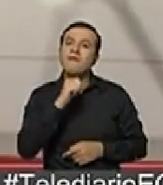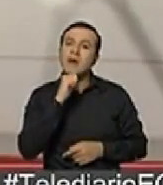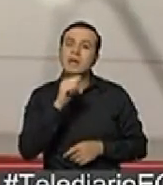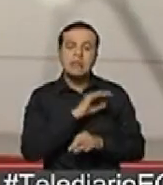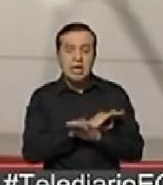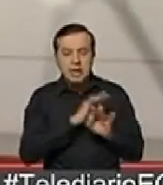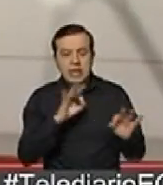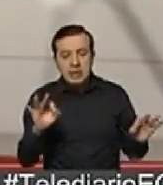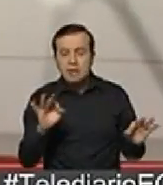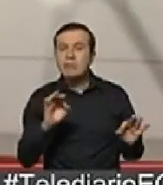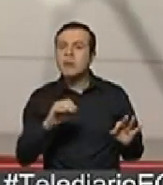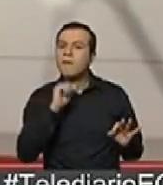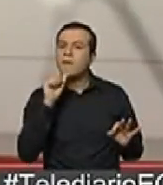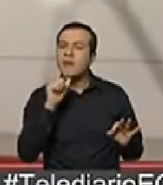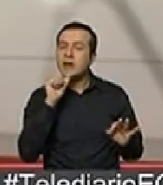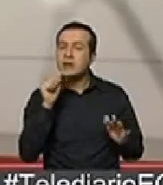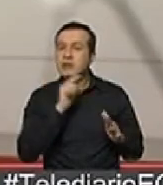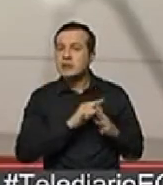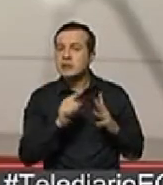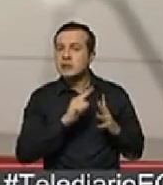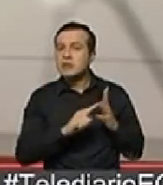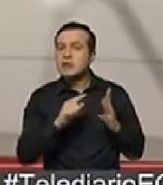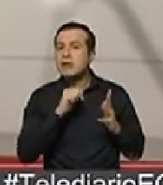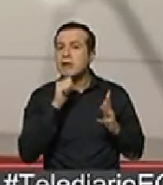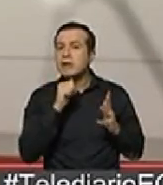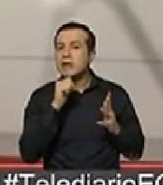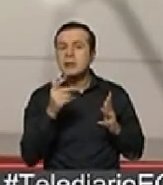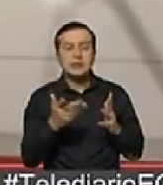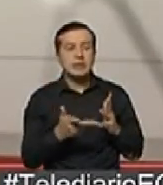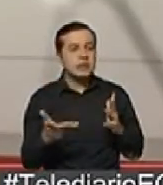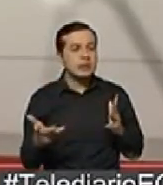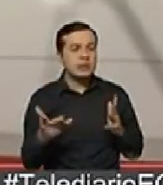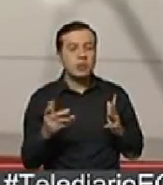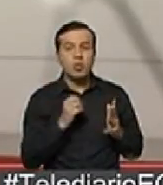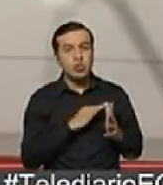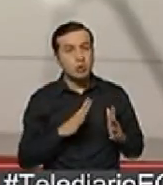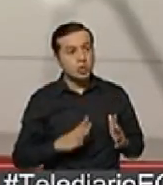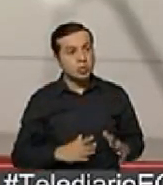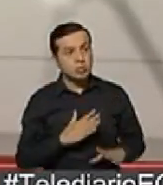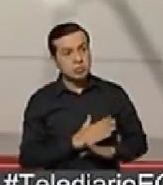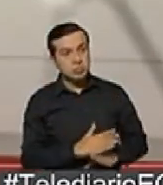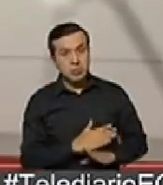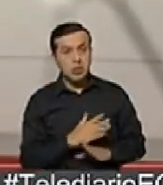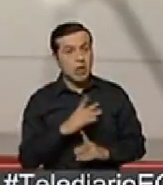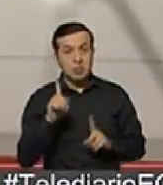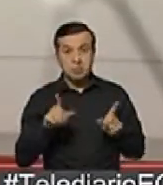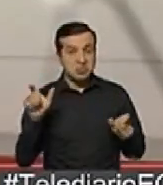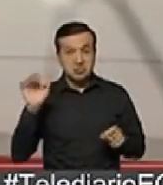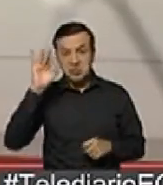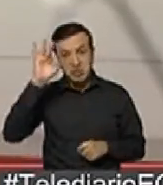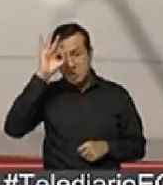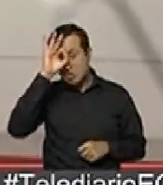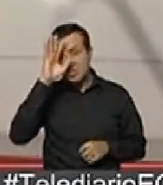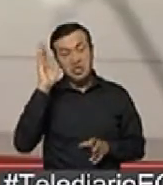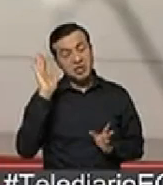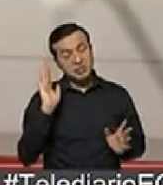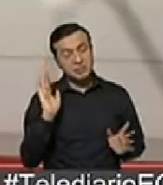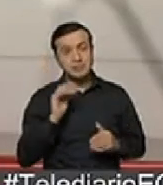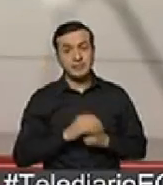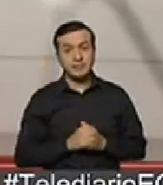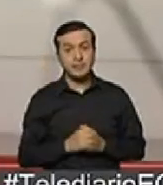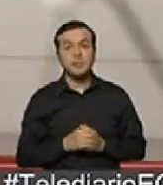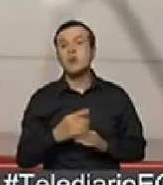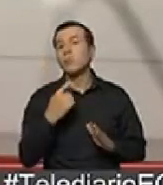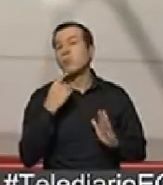condiciones higiénicas, y la falta de prevención y de conocimiento. Pero hay